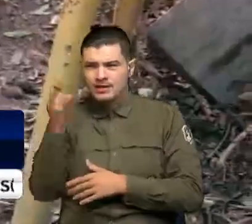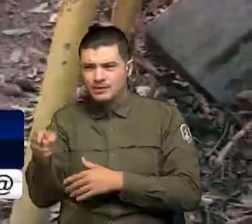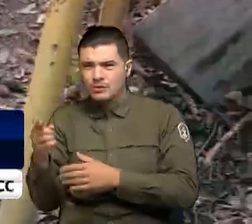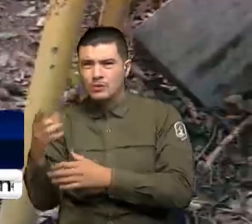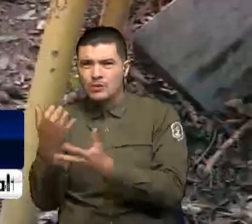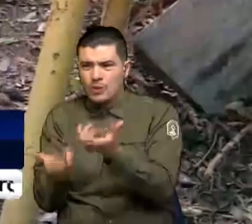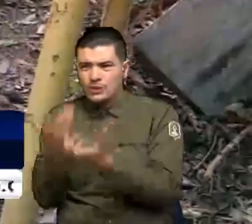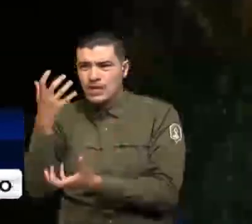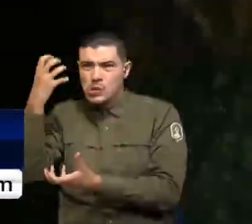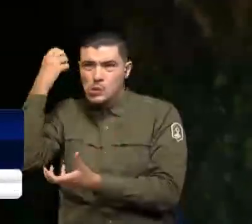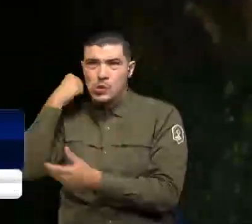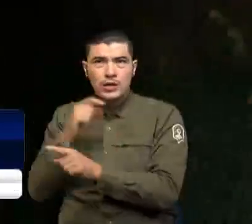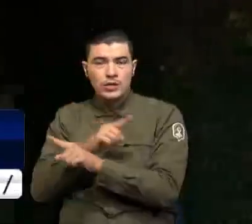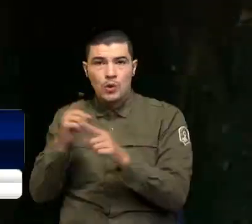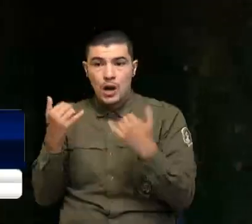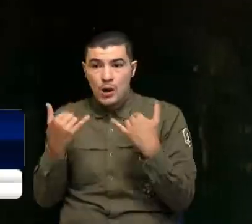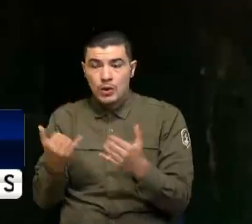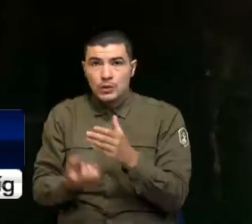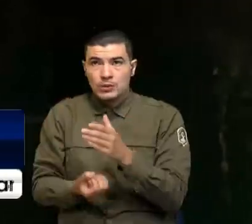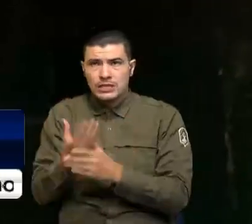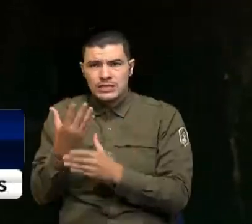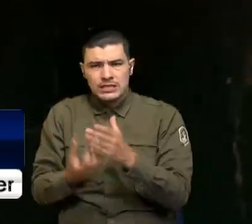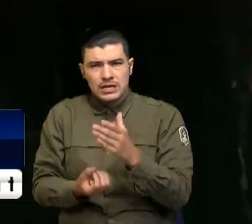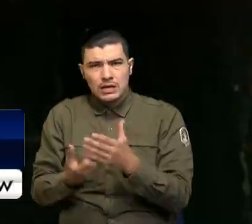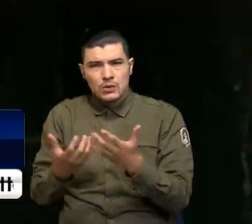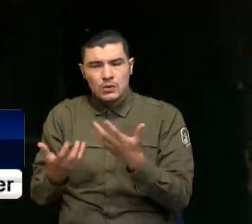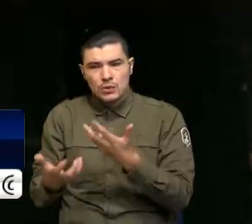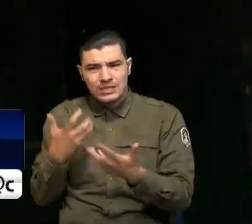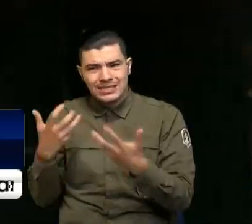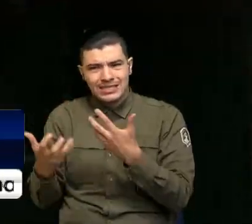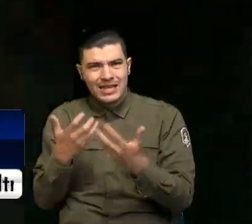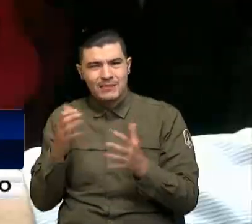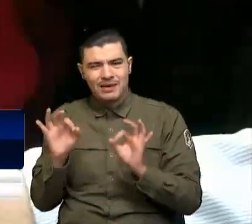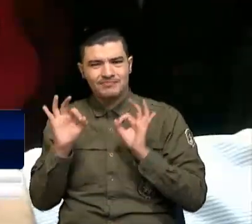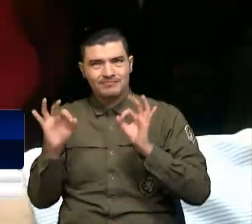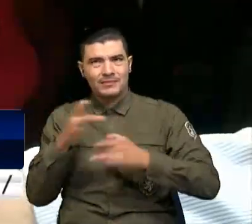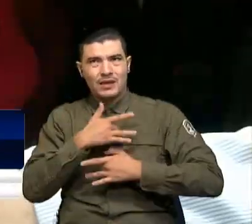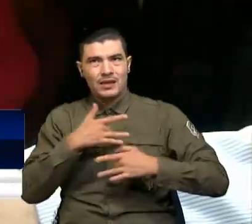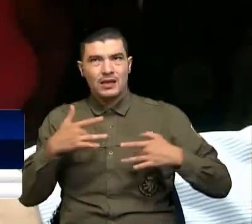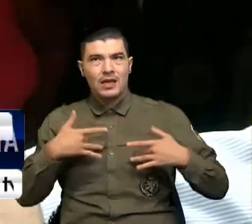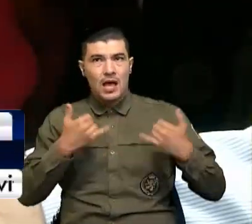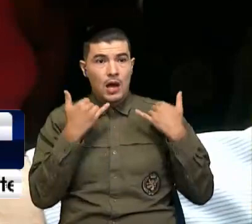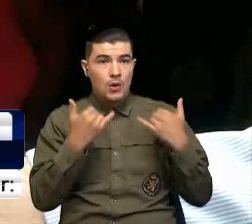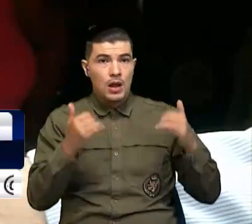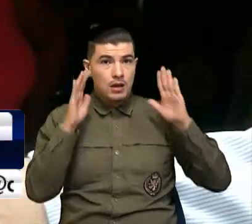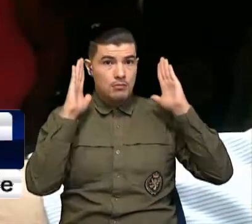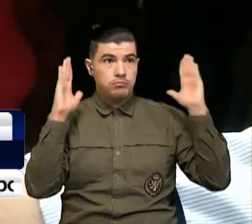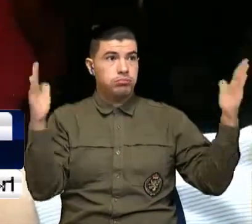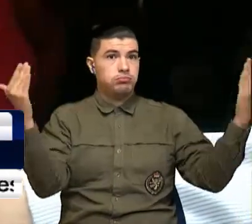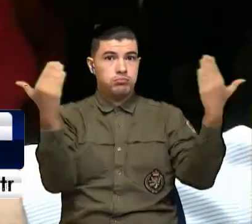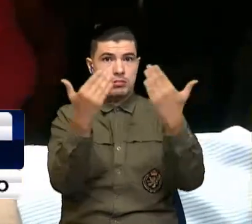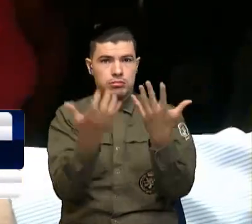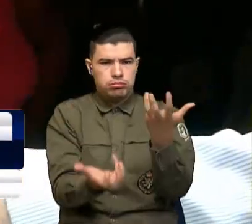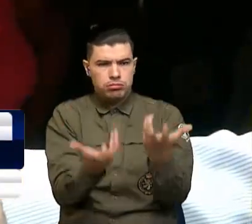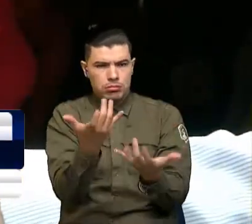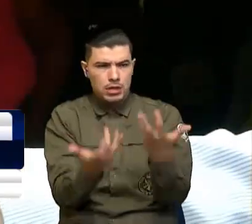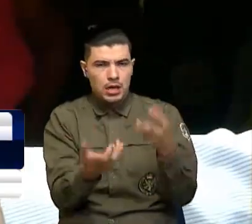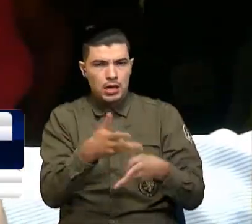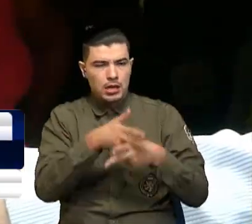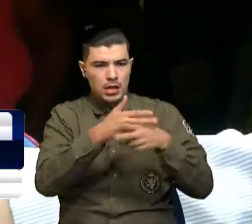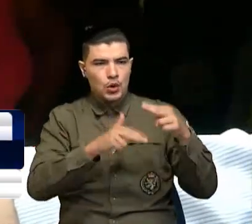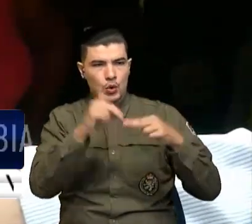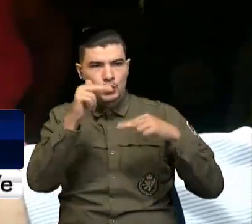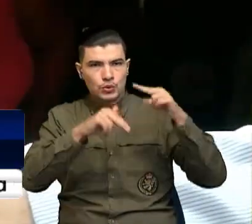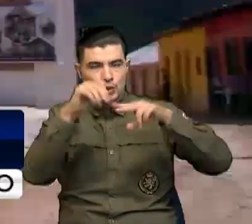tradicionales de leña por un sistema más sano y ecológico las cocinas son cerradas construidas específicamente para tener